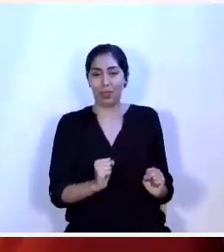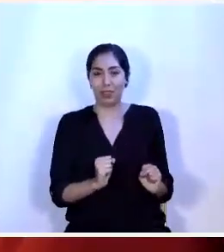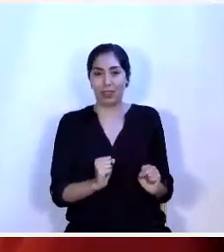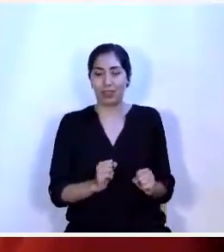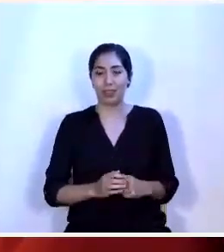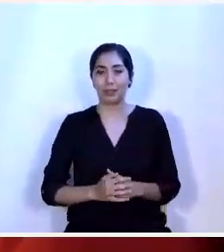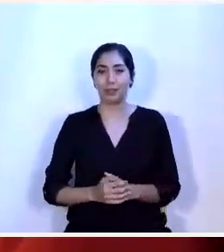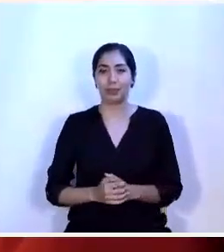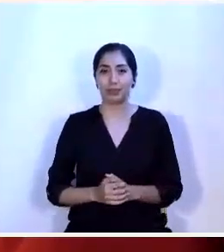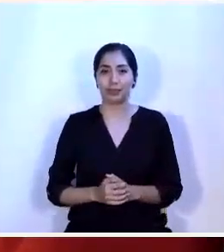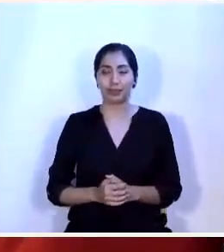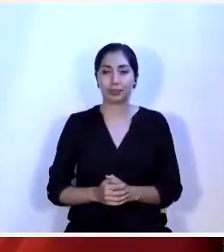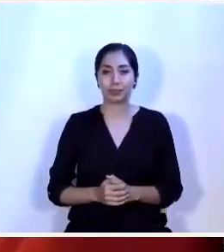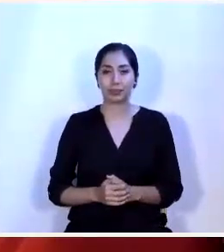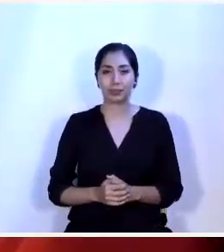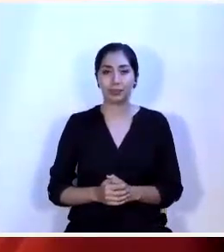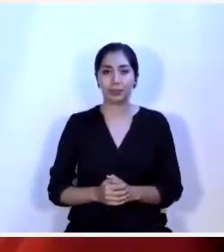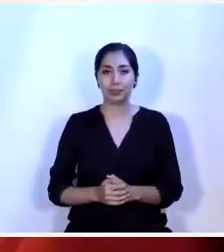ni